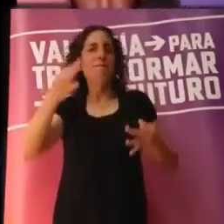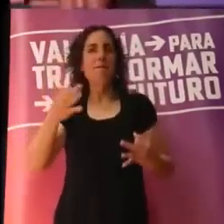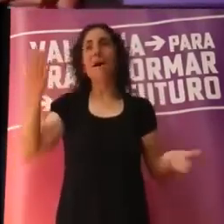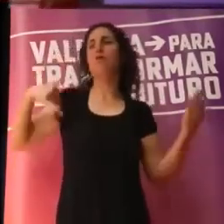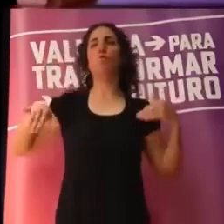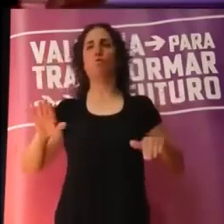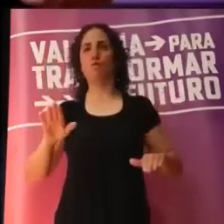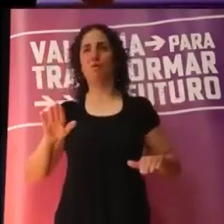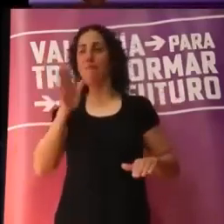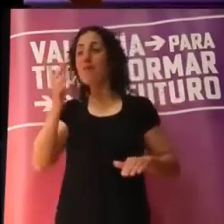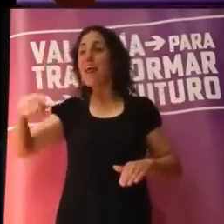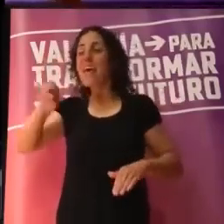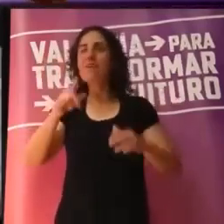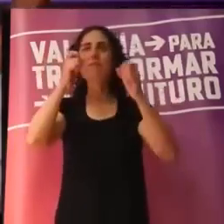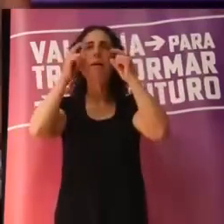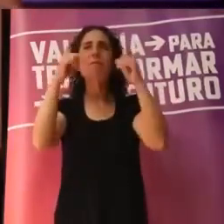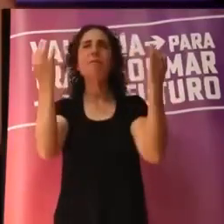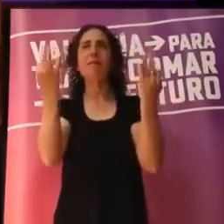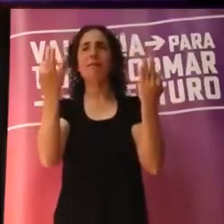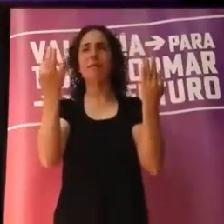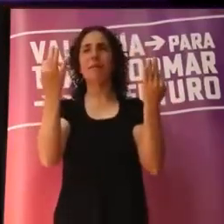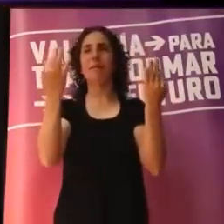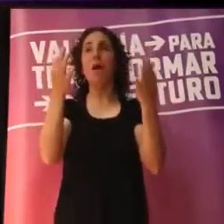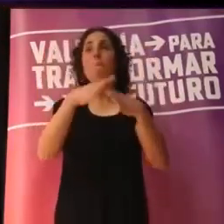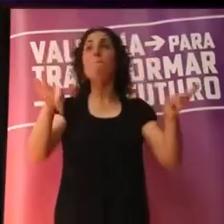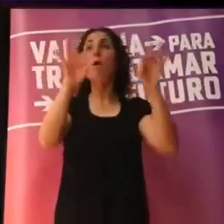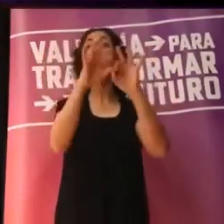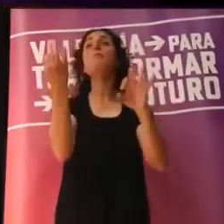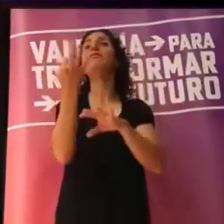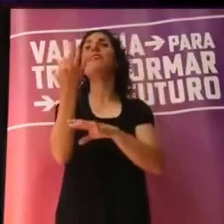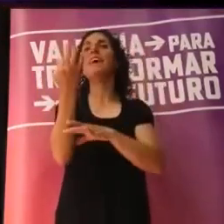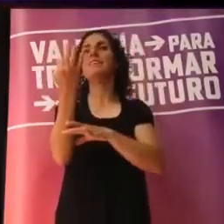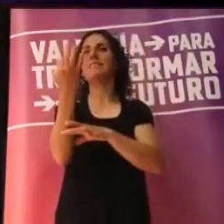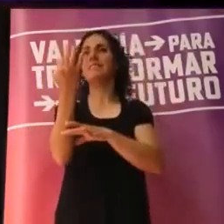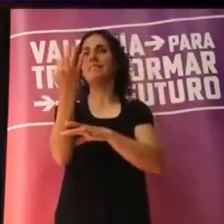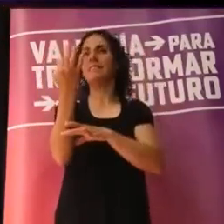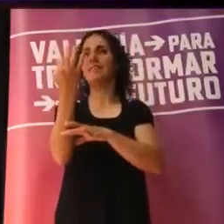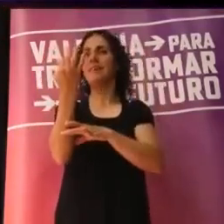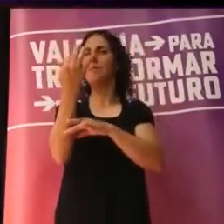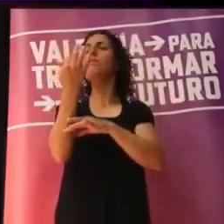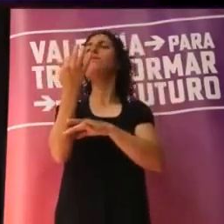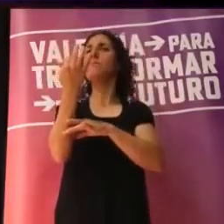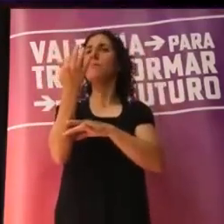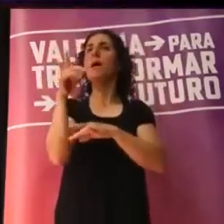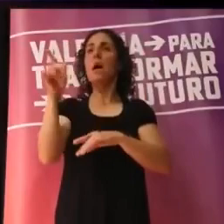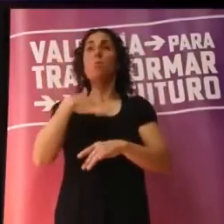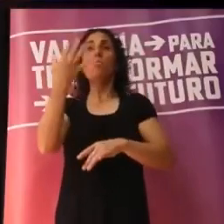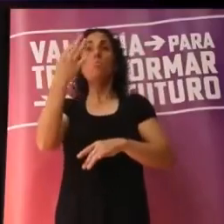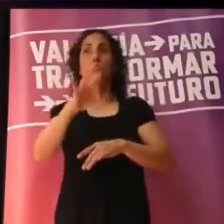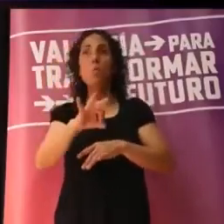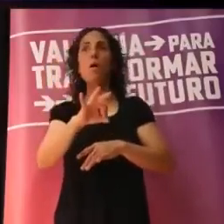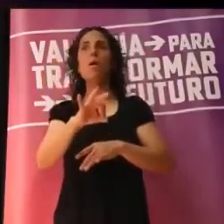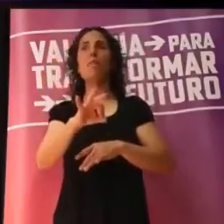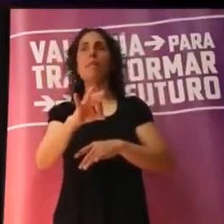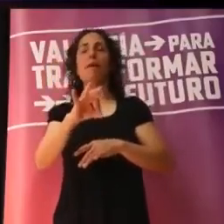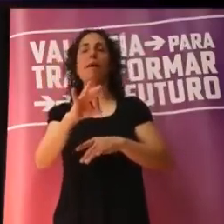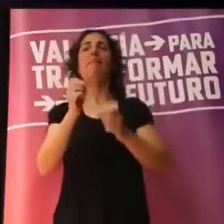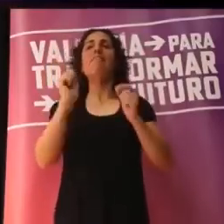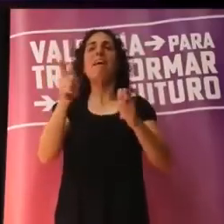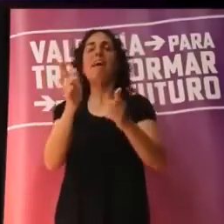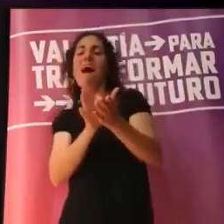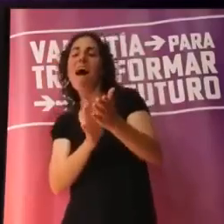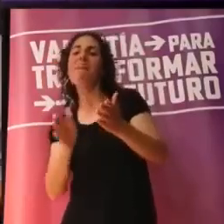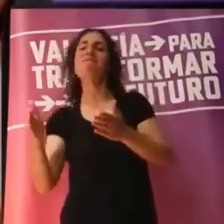que Podemos es un doble articulador. Es un articulador de poder institucional de Estado alternativo al que existió en el